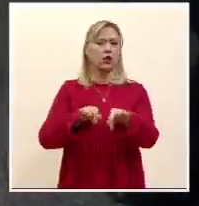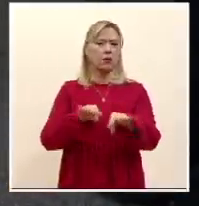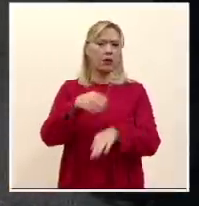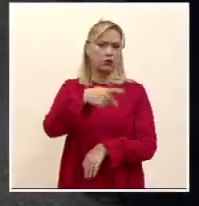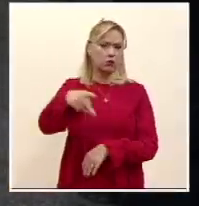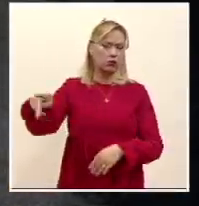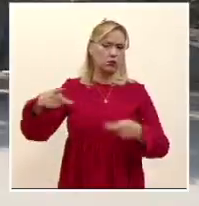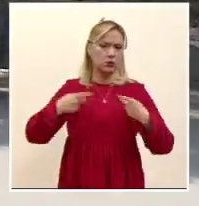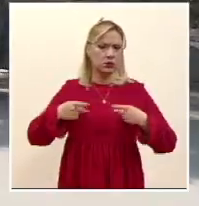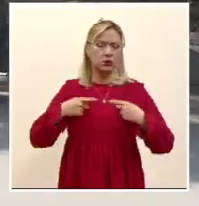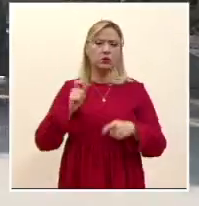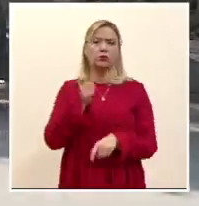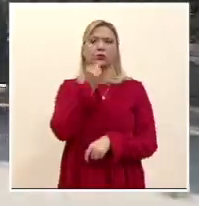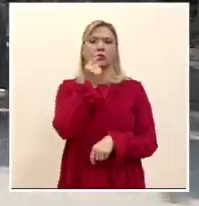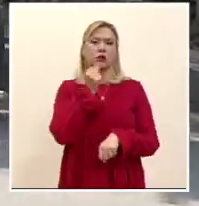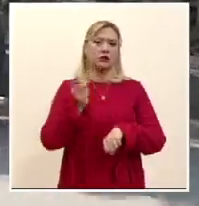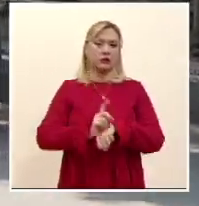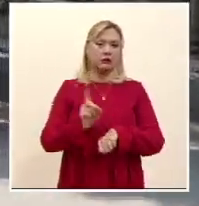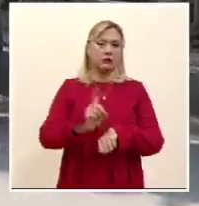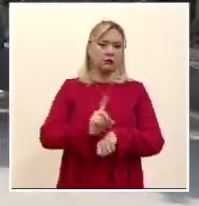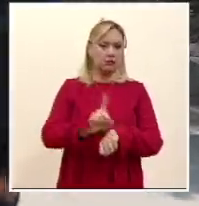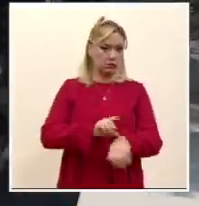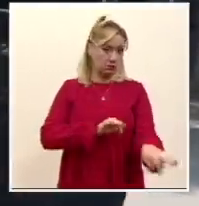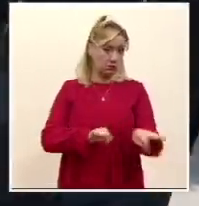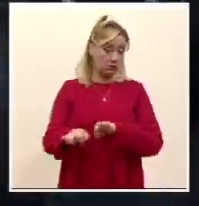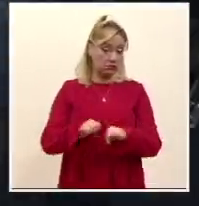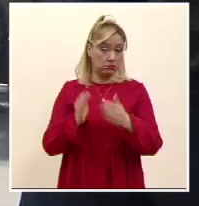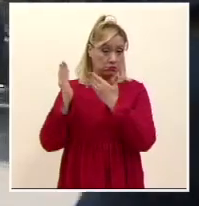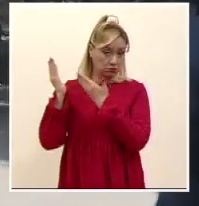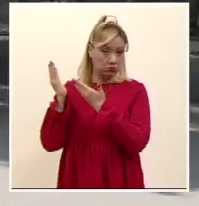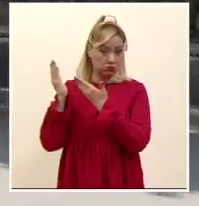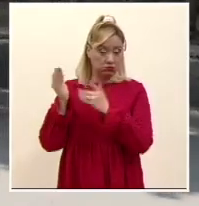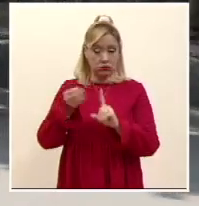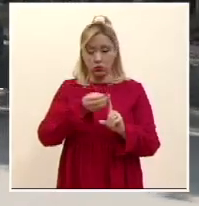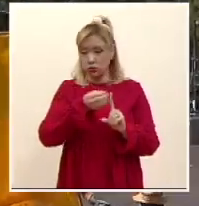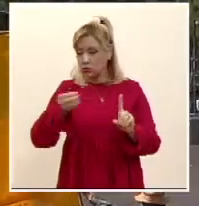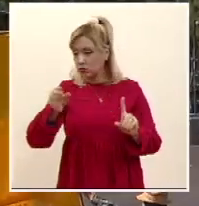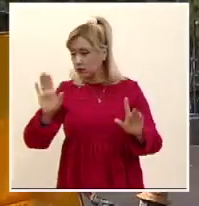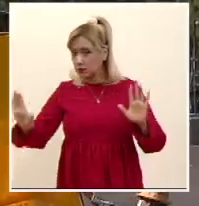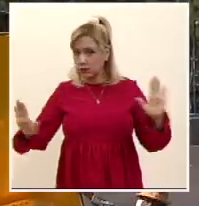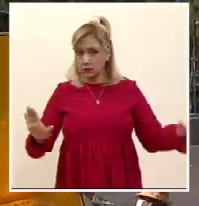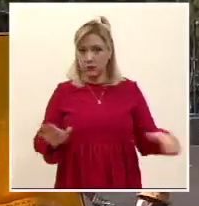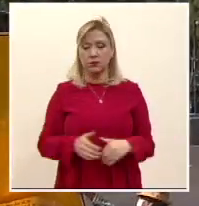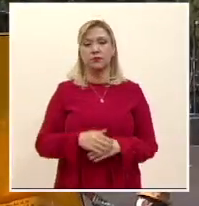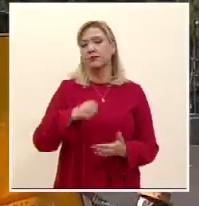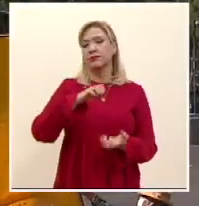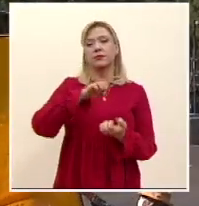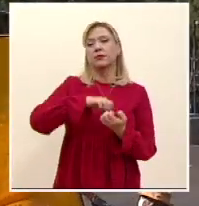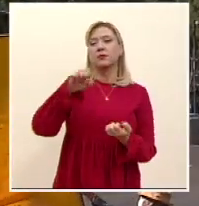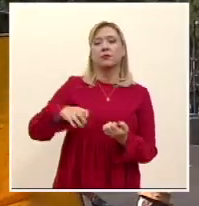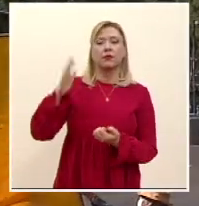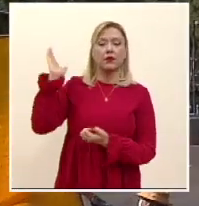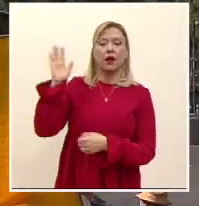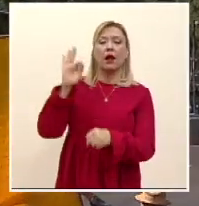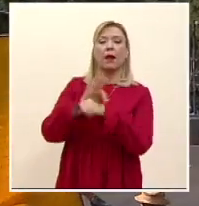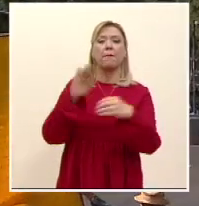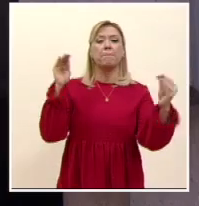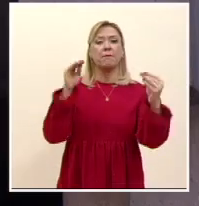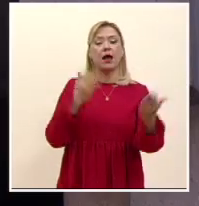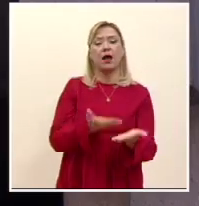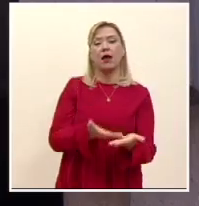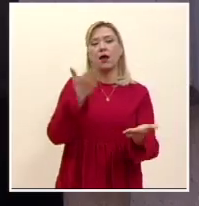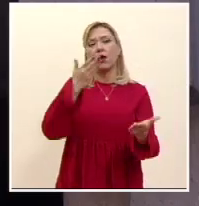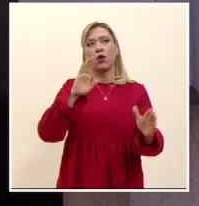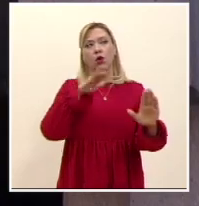personas que dedican su vida a velar por la seguridad ciudadana y el orden público. Ejemplo de ello es el amparo directo en